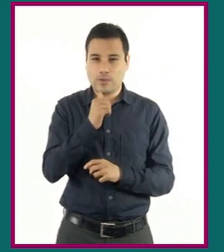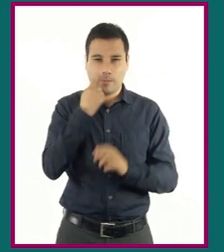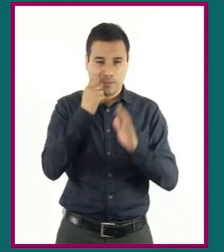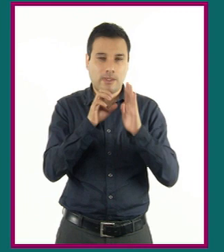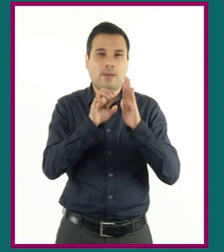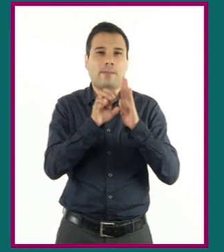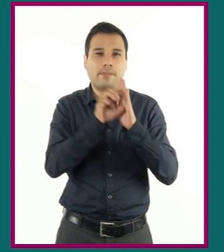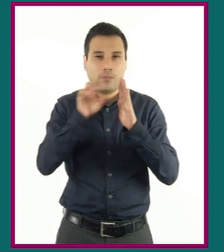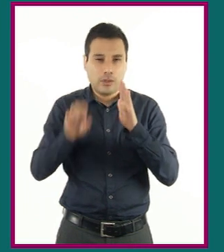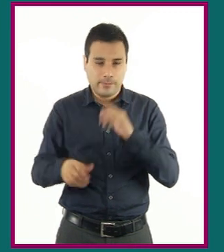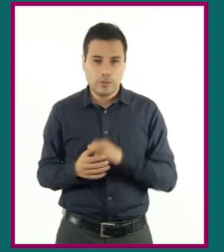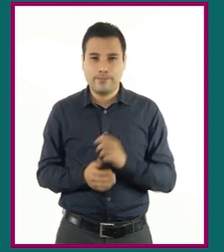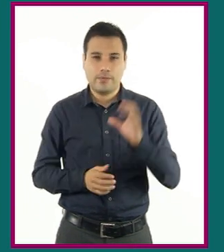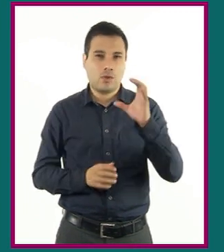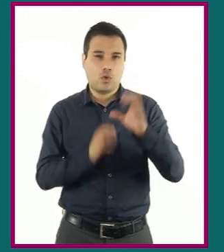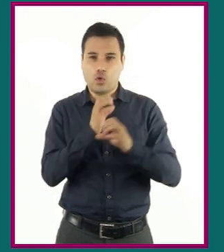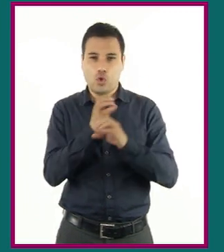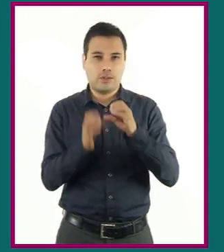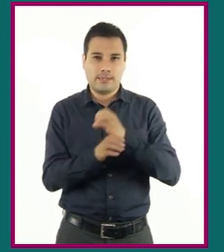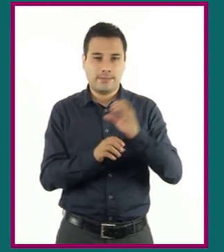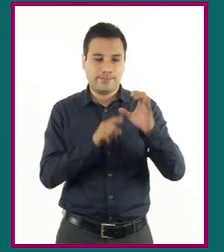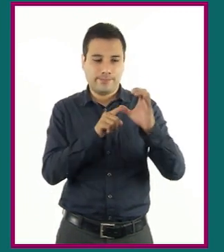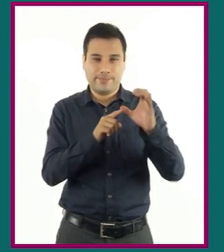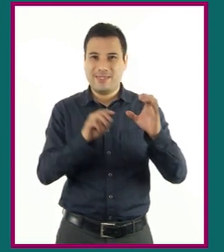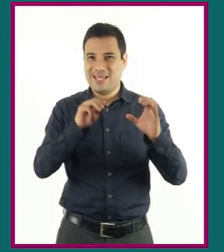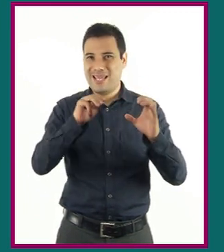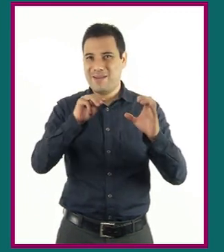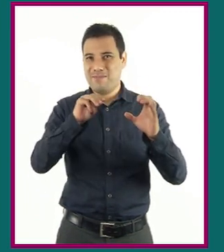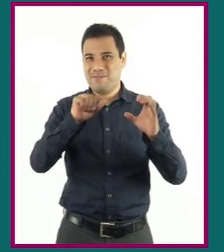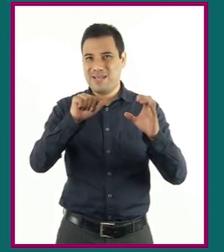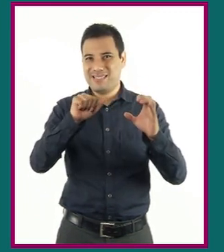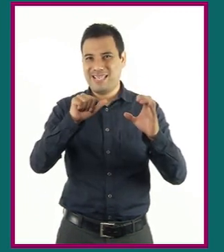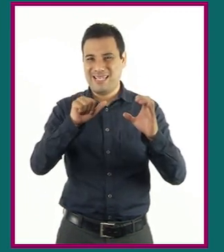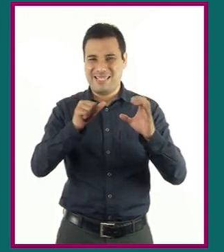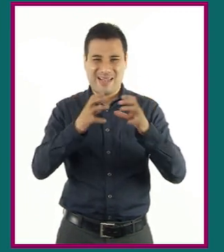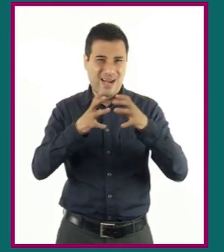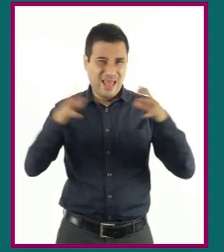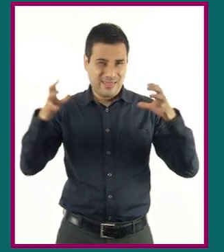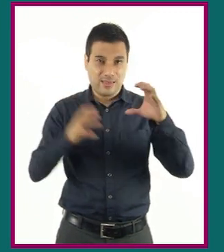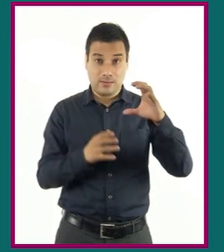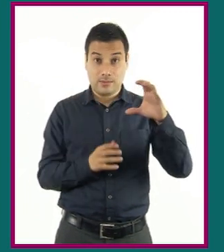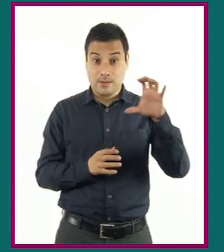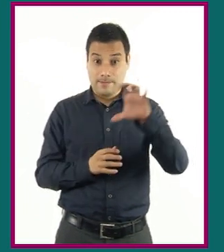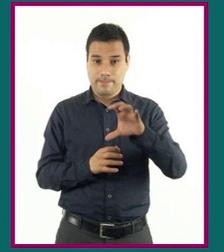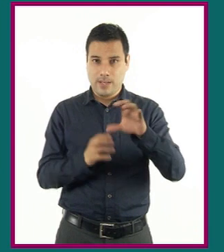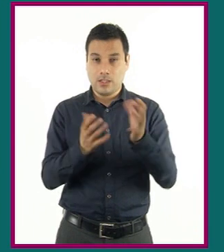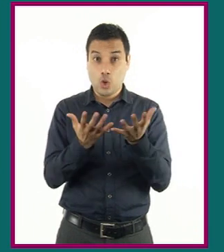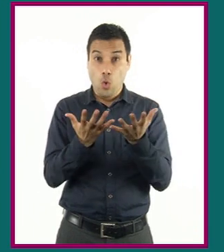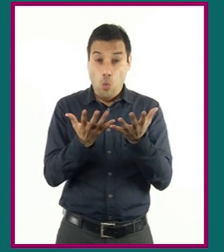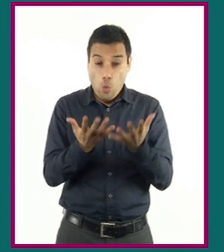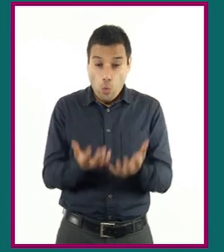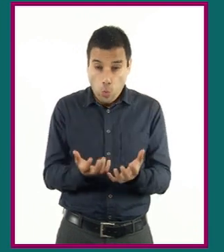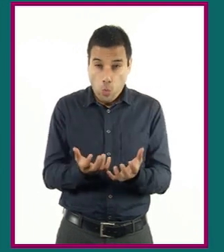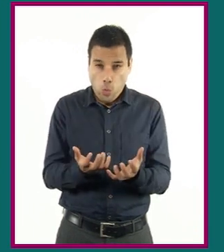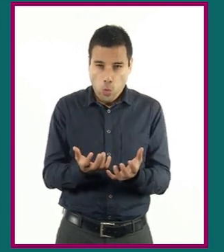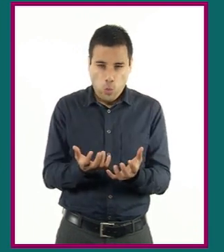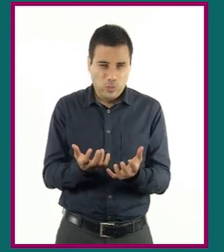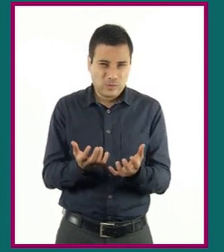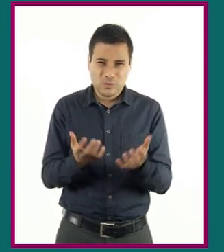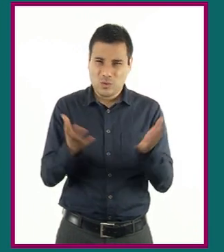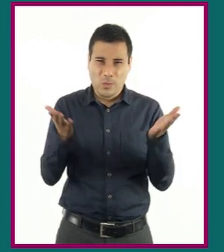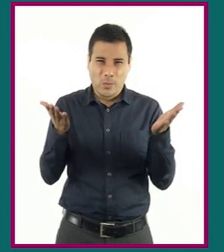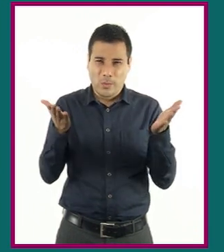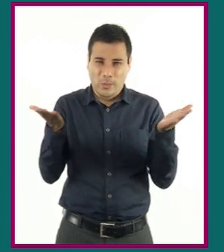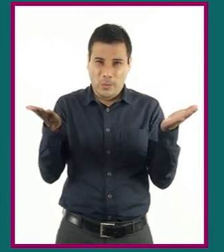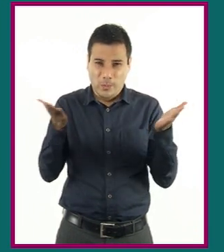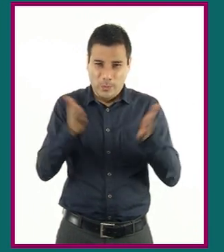una masa tan grande que incluso sea infinita, que por lo tanto genere una gravedad también infinita, deformando